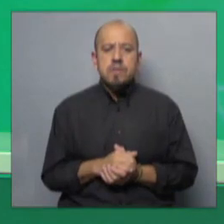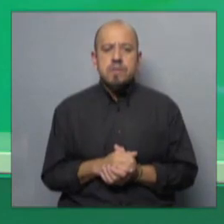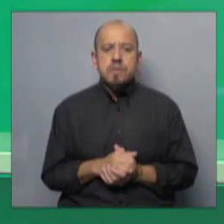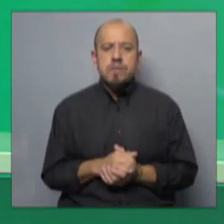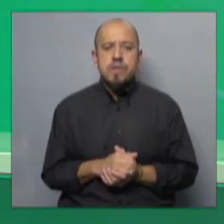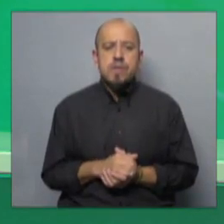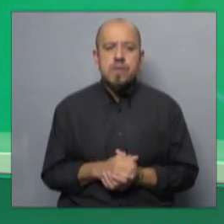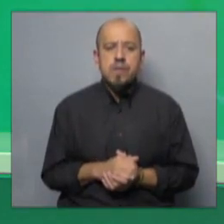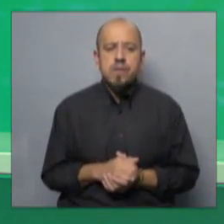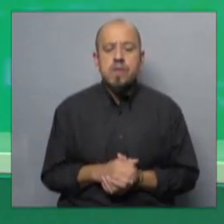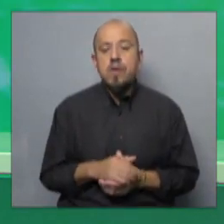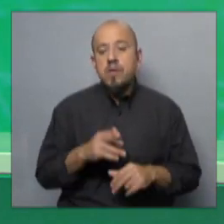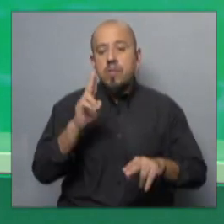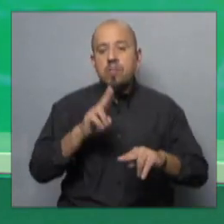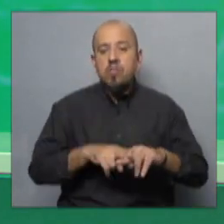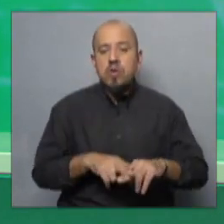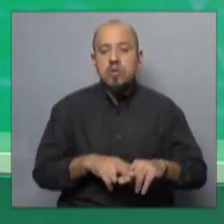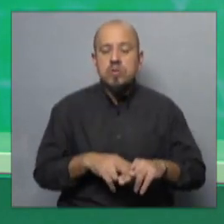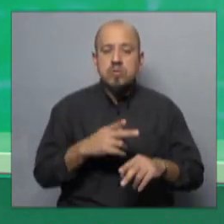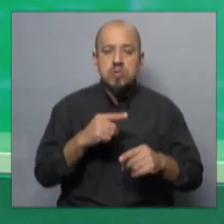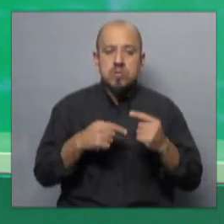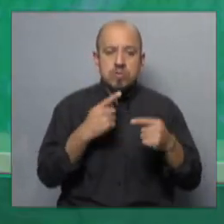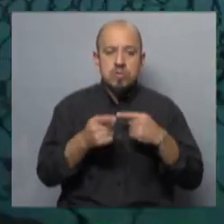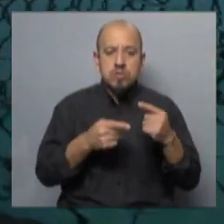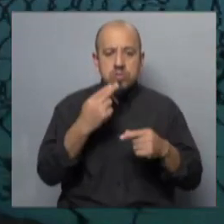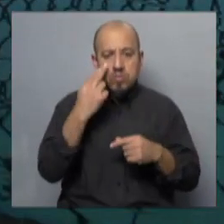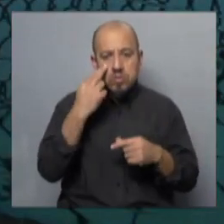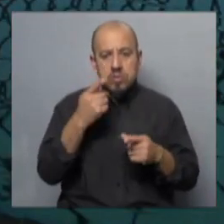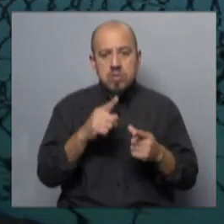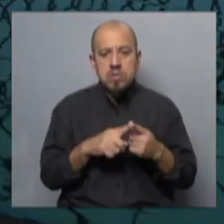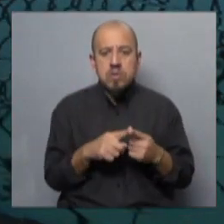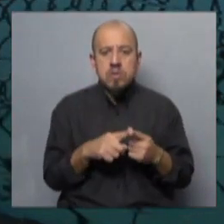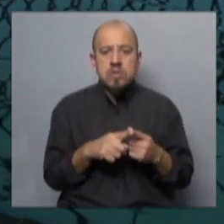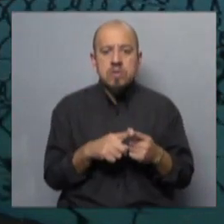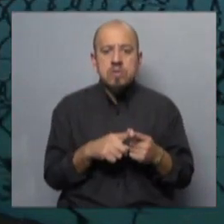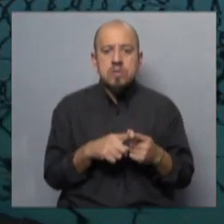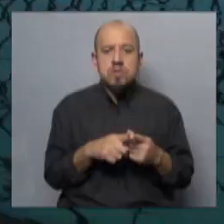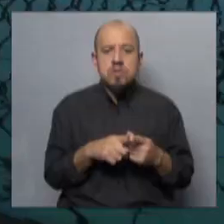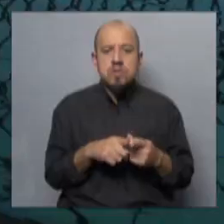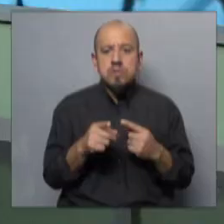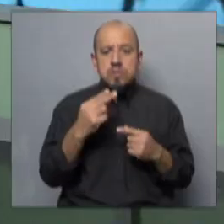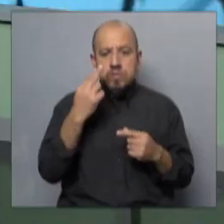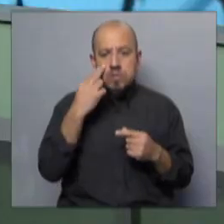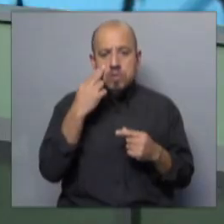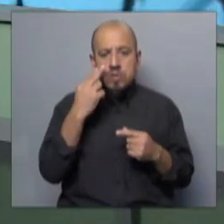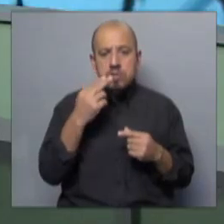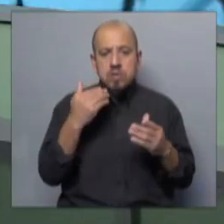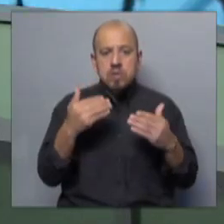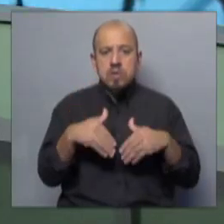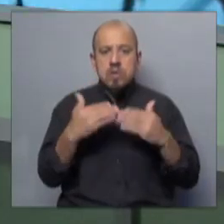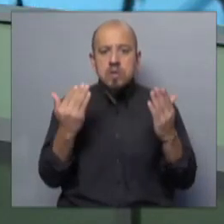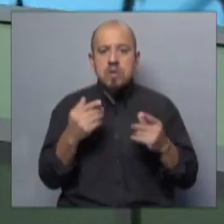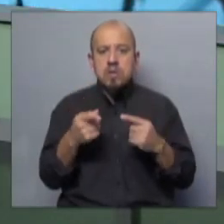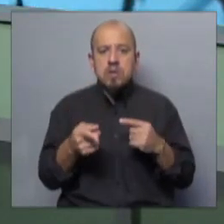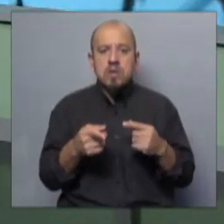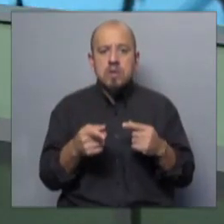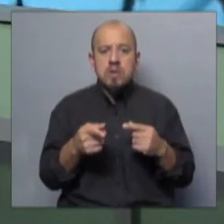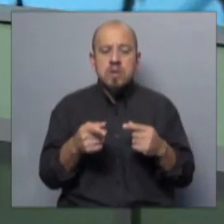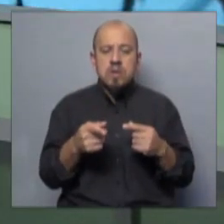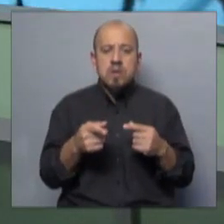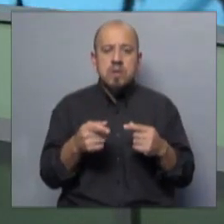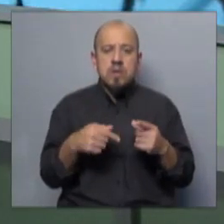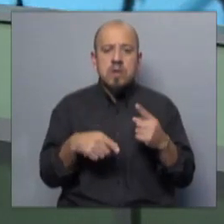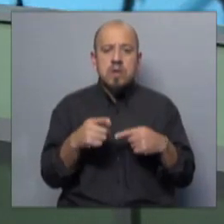y las muertes en las cárceles siguen siendo un problema julio no son no son un problema muy grave de hecho es una de las cosas que mencionaba el